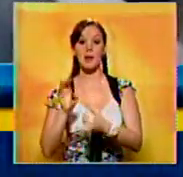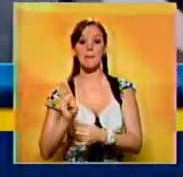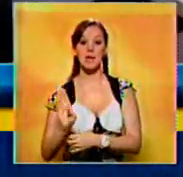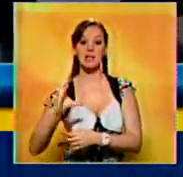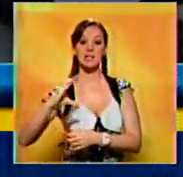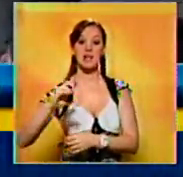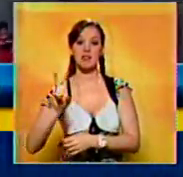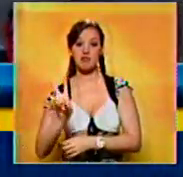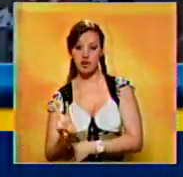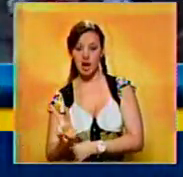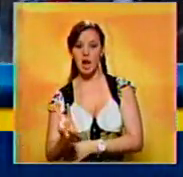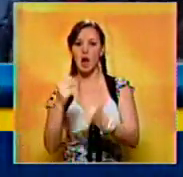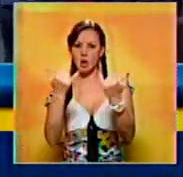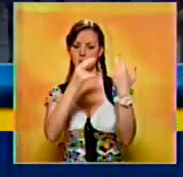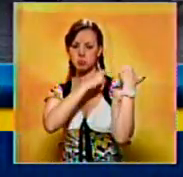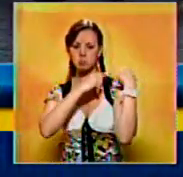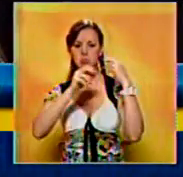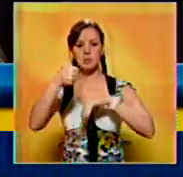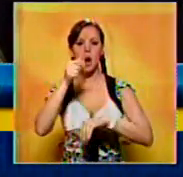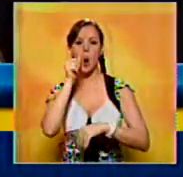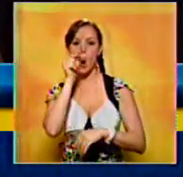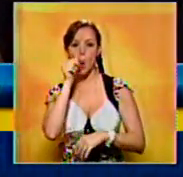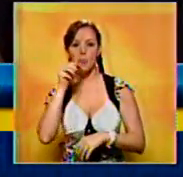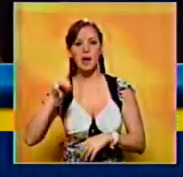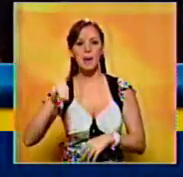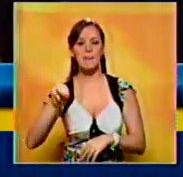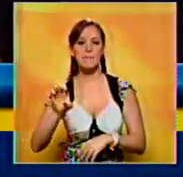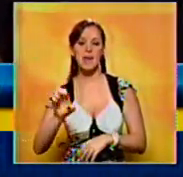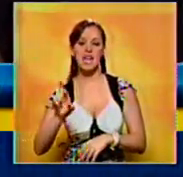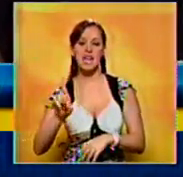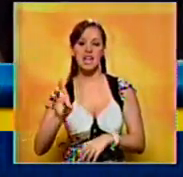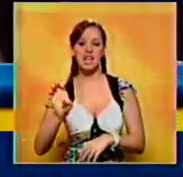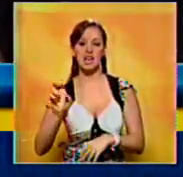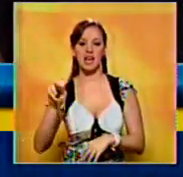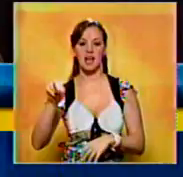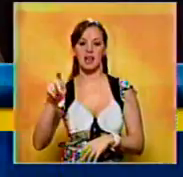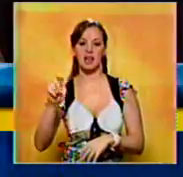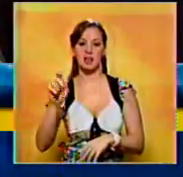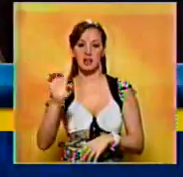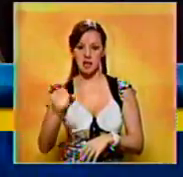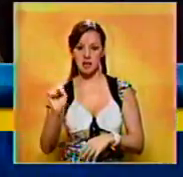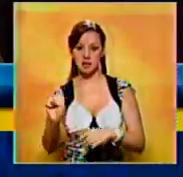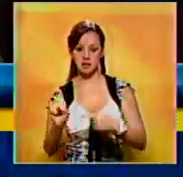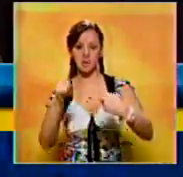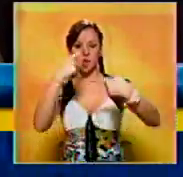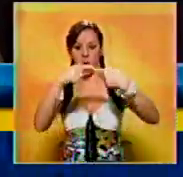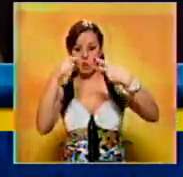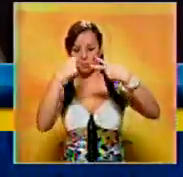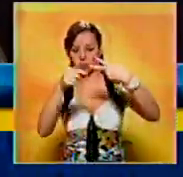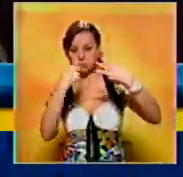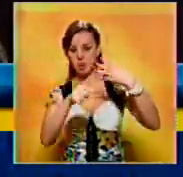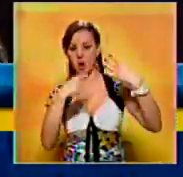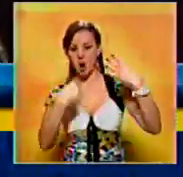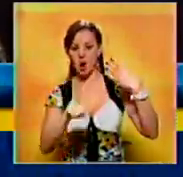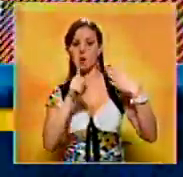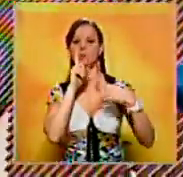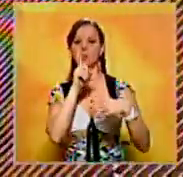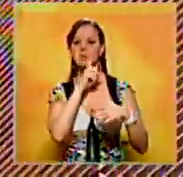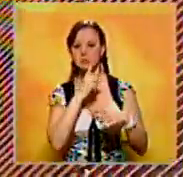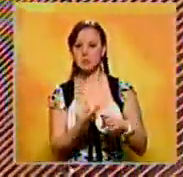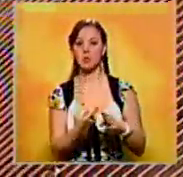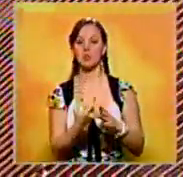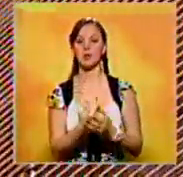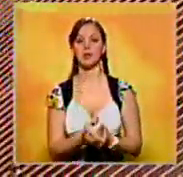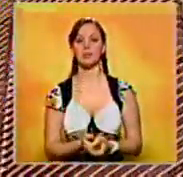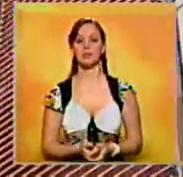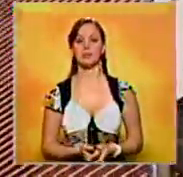por Nelson Merentes y su directorio integrado por Eudomar Tobar, William Cañas, José Can, Sojali Hernández, Franklin Méndez